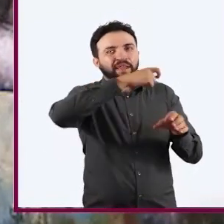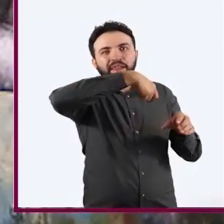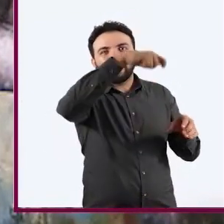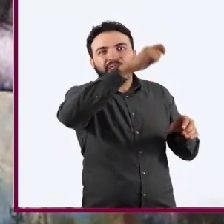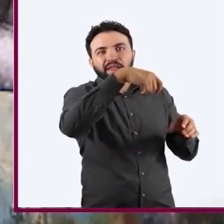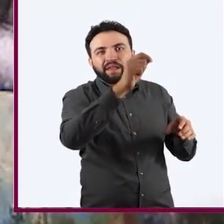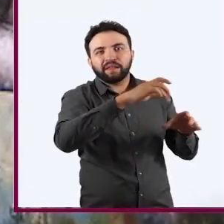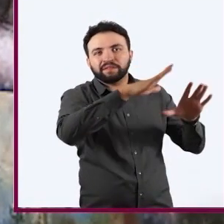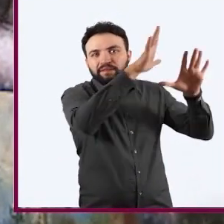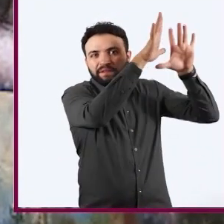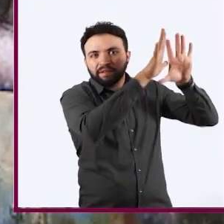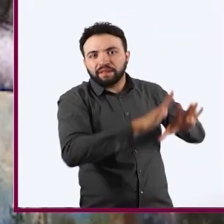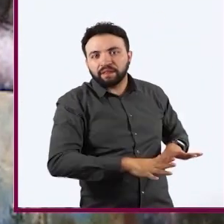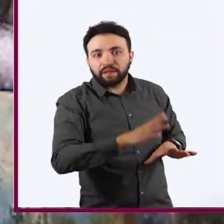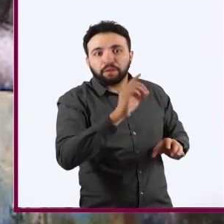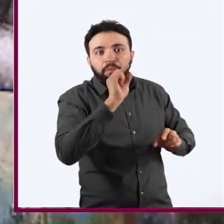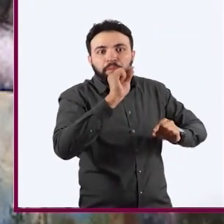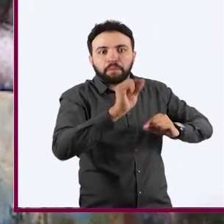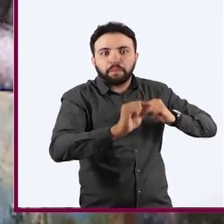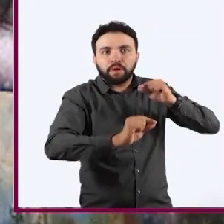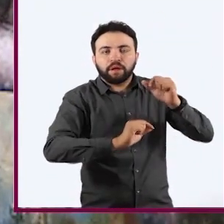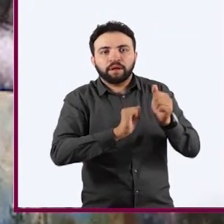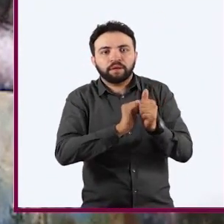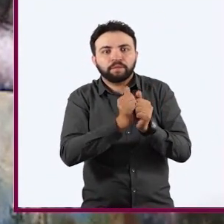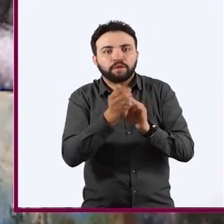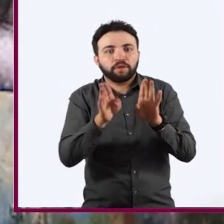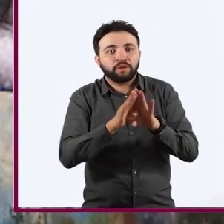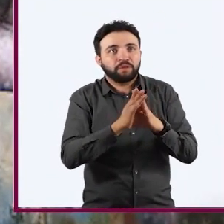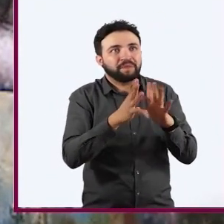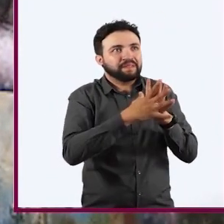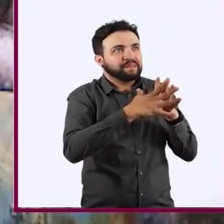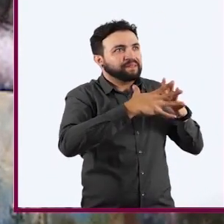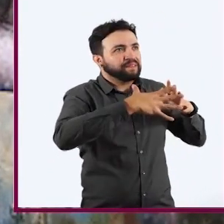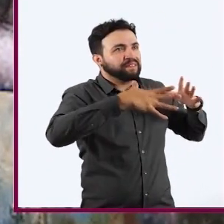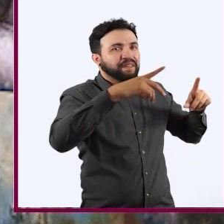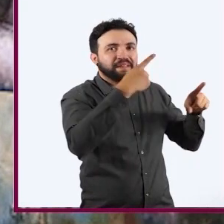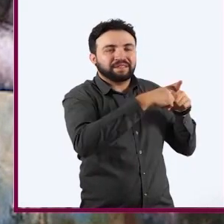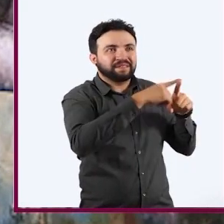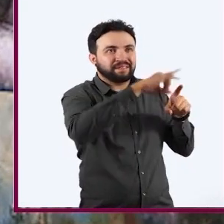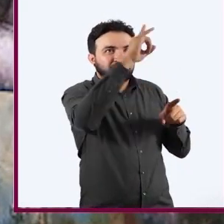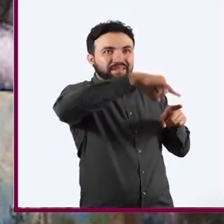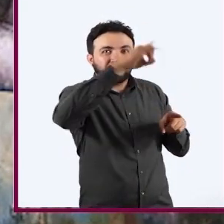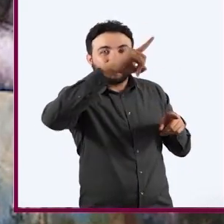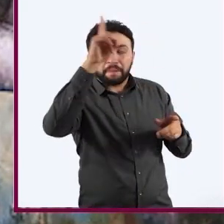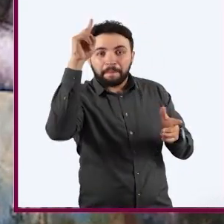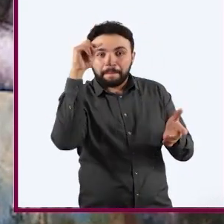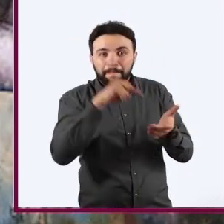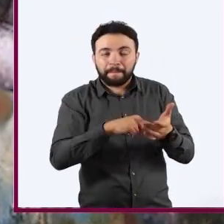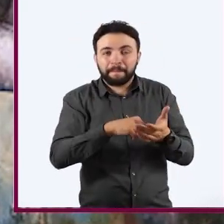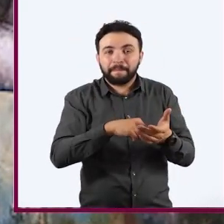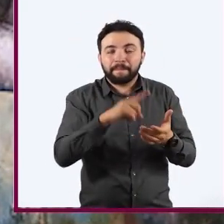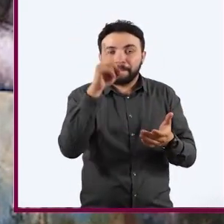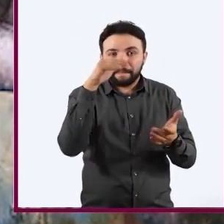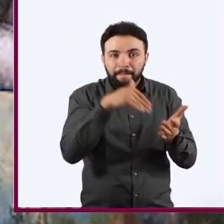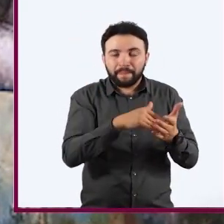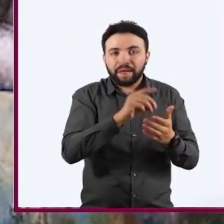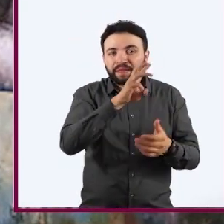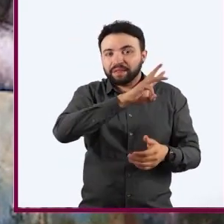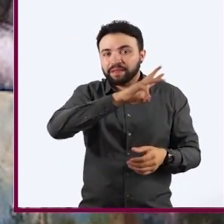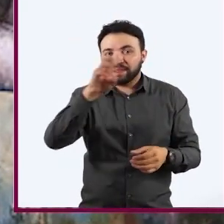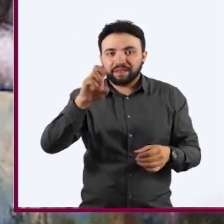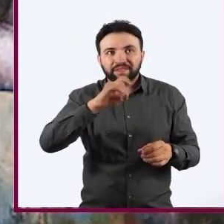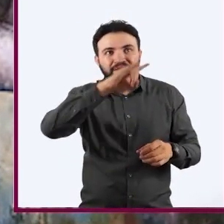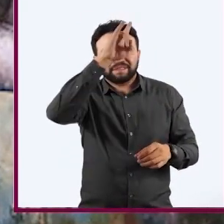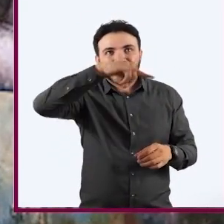cuando realizaba obras en caballete. Esto, poco a poco, fue dando origen a este enorme collage con más de